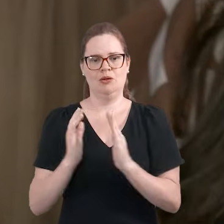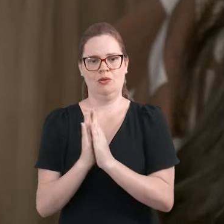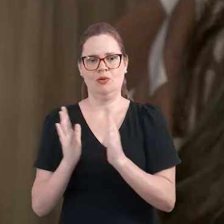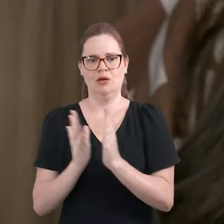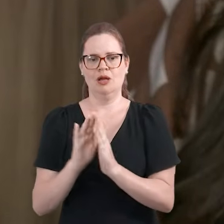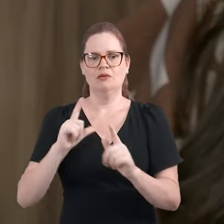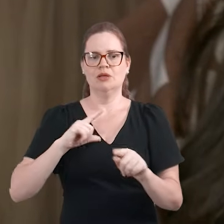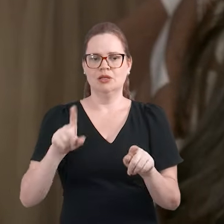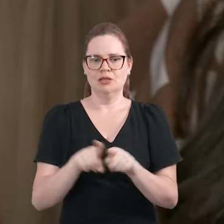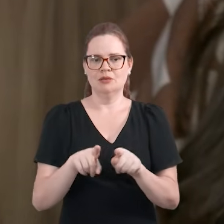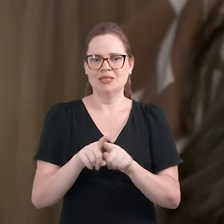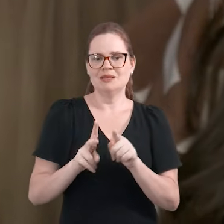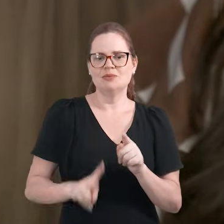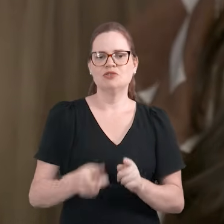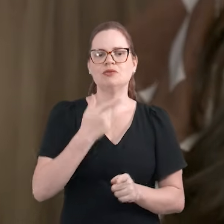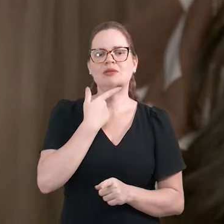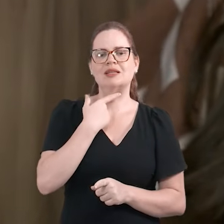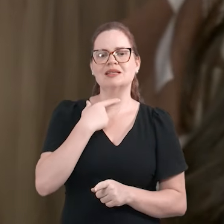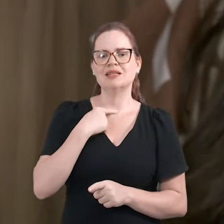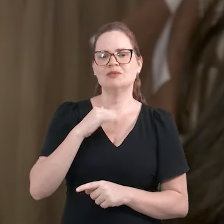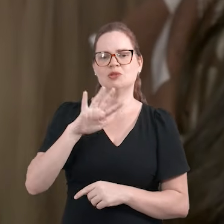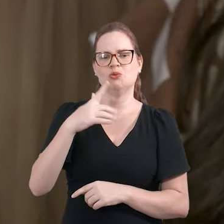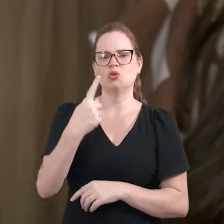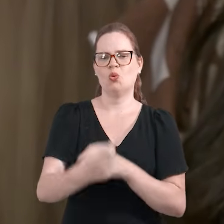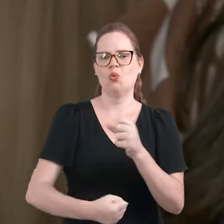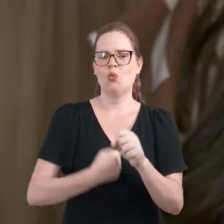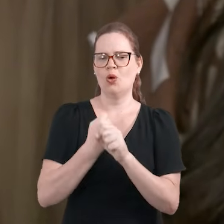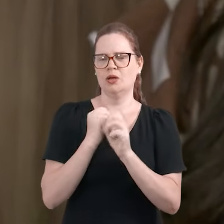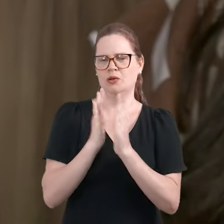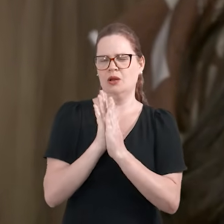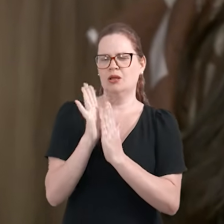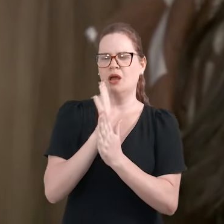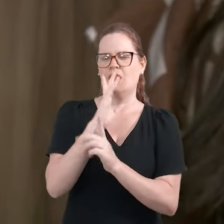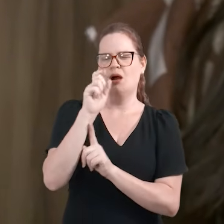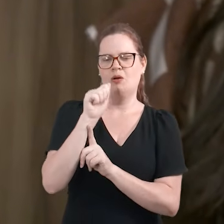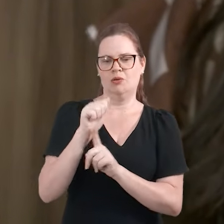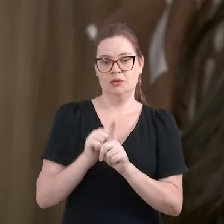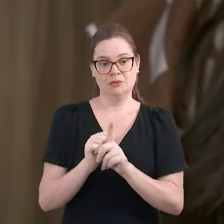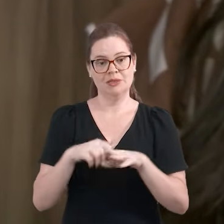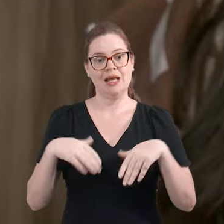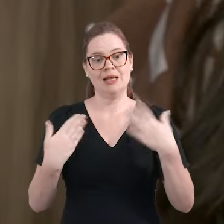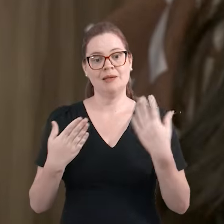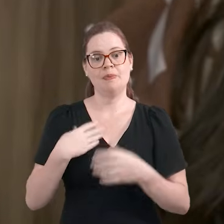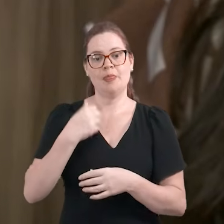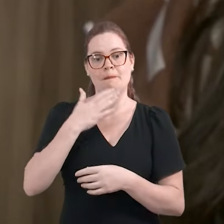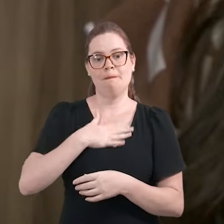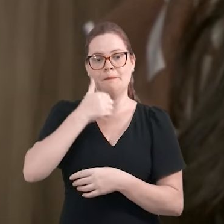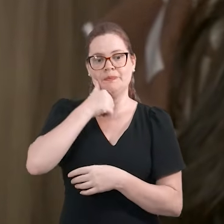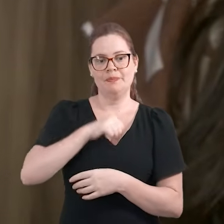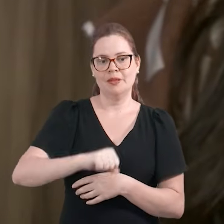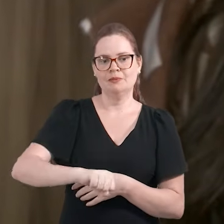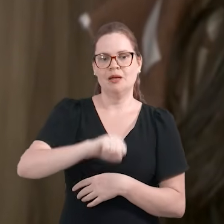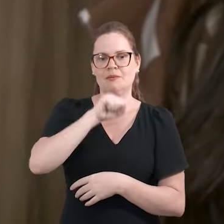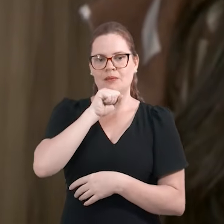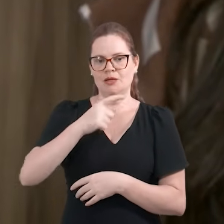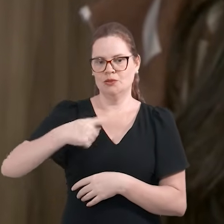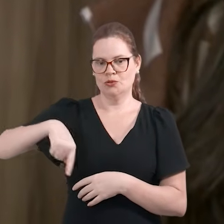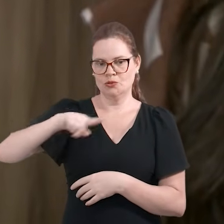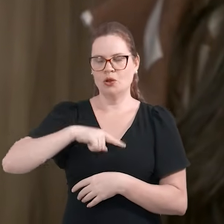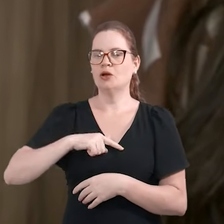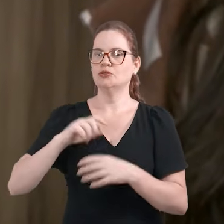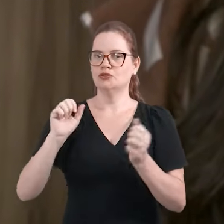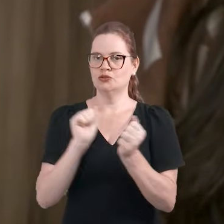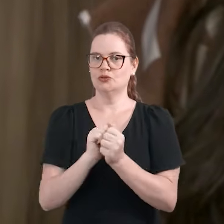año y algunos meses. Y ahí mi mamá dijo para hacer una visita a ella. Y yo me quedé muy contenta